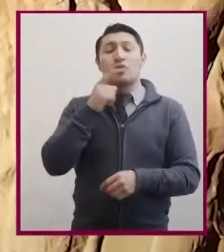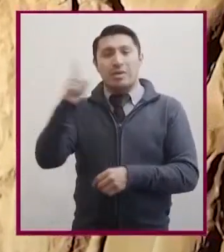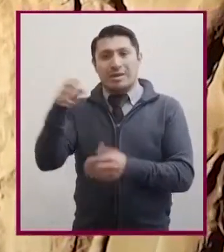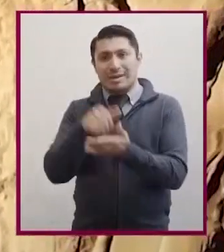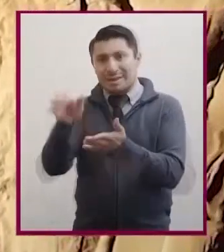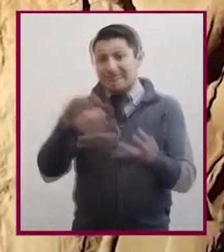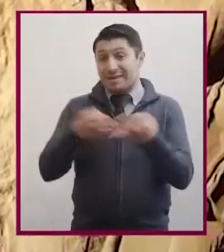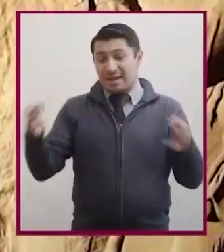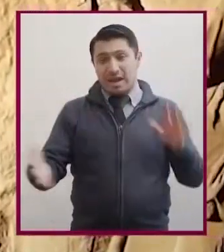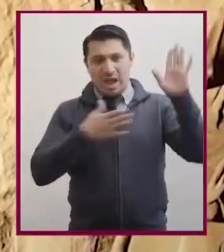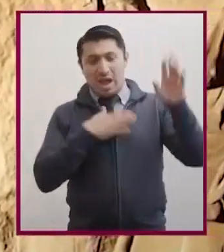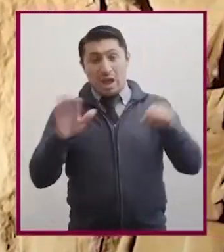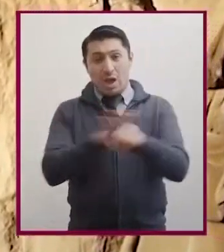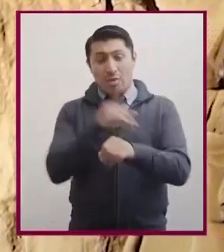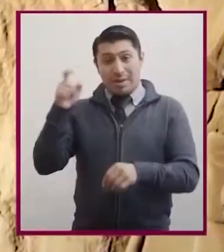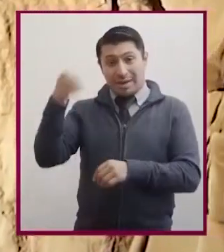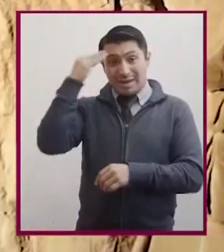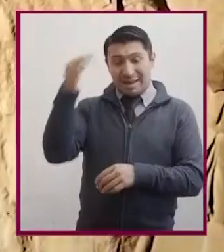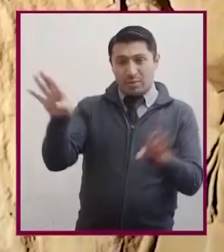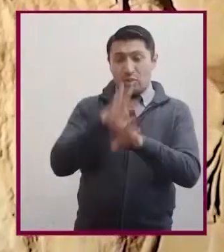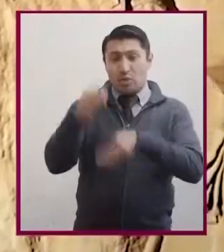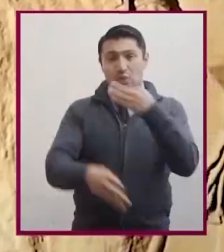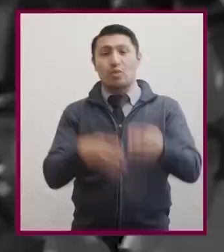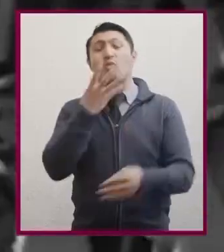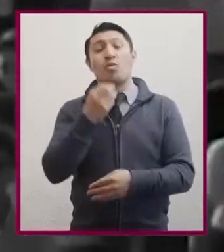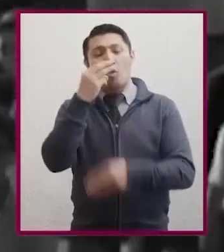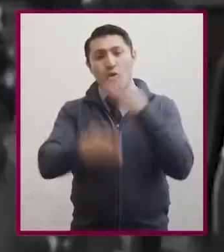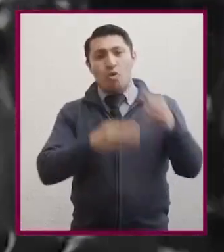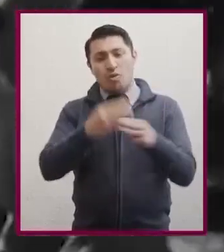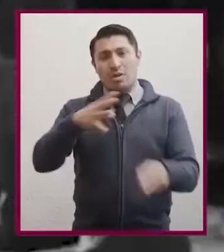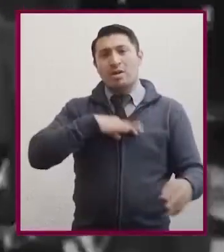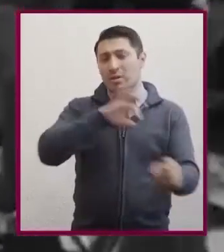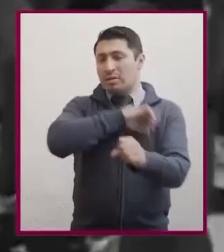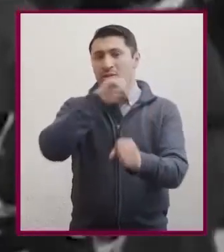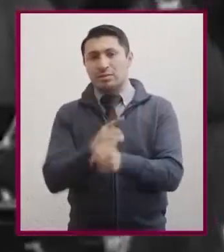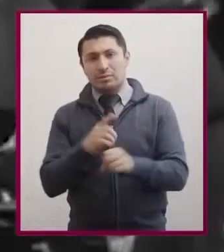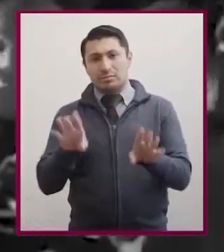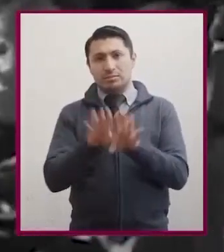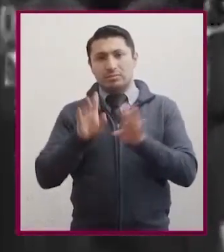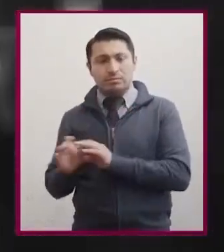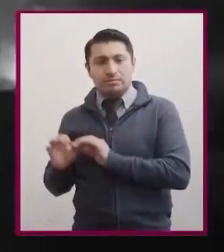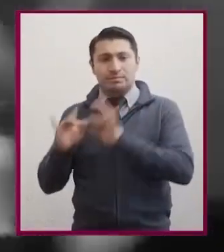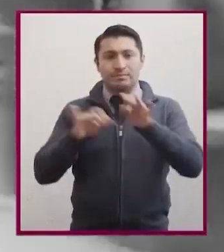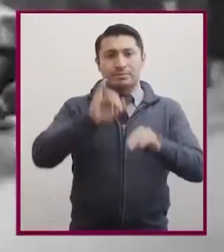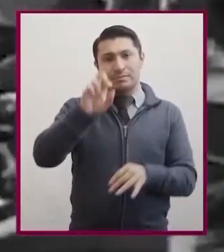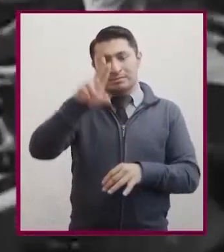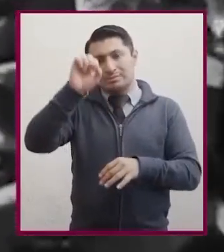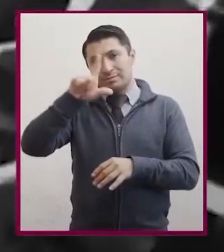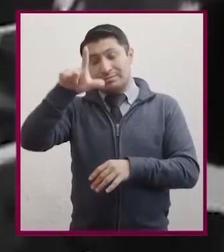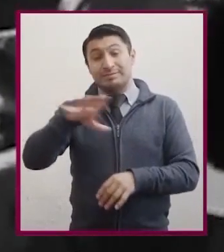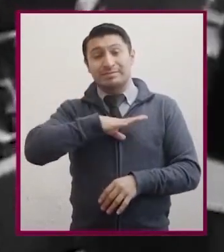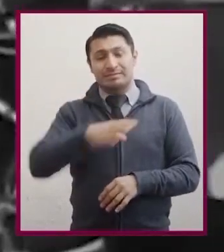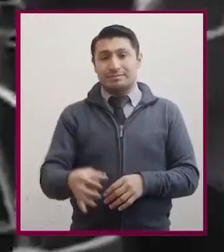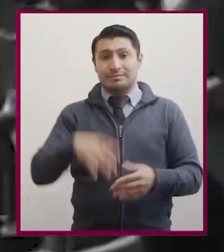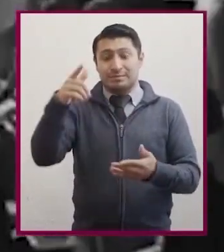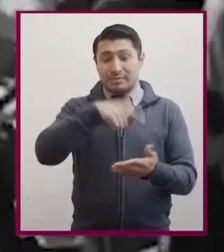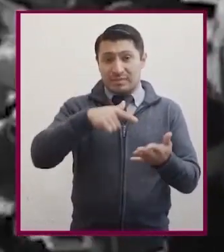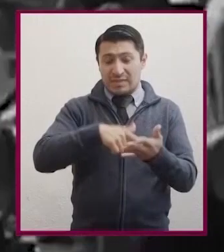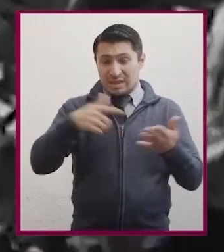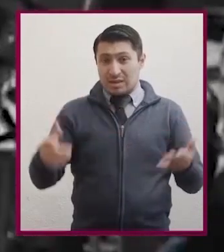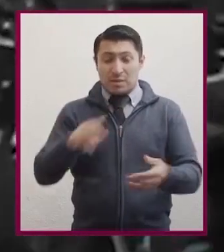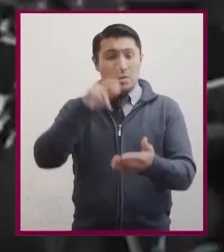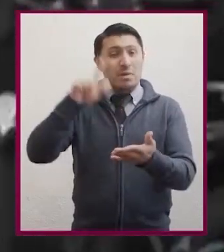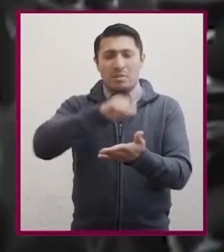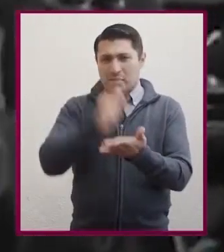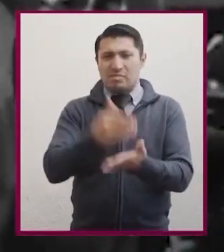Prometida, ya que desde entonces todos los judíos del mundo tienen la posibilidad de inmigrar a Israel y obtener la ciudadanía